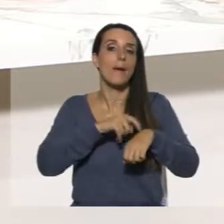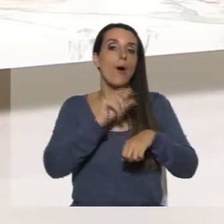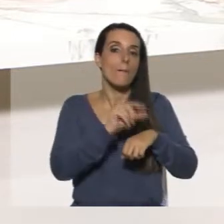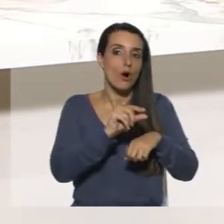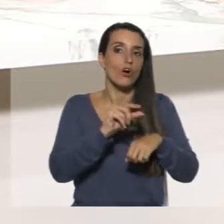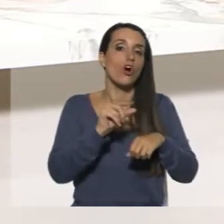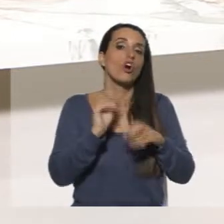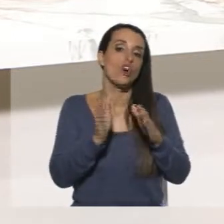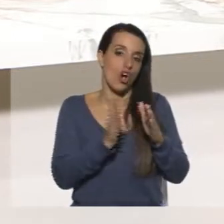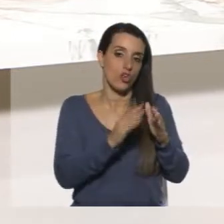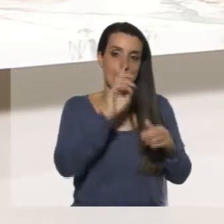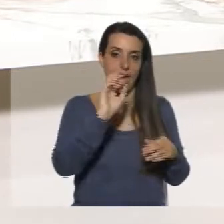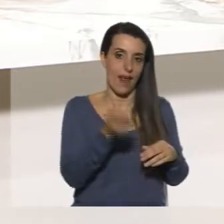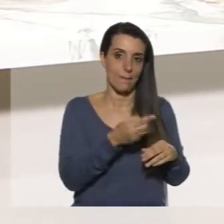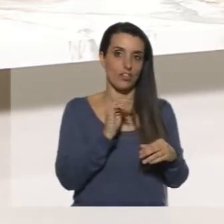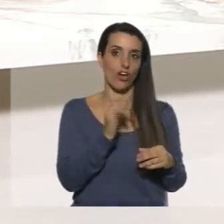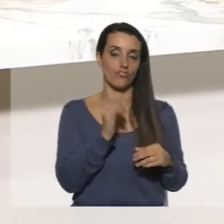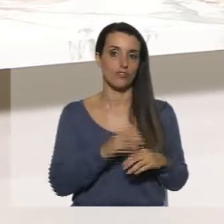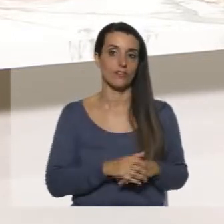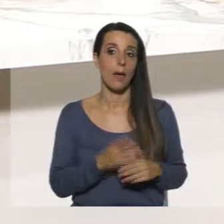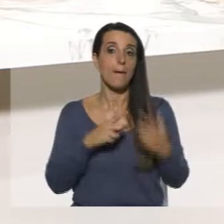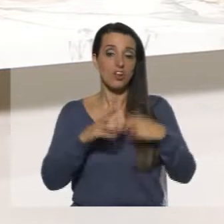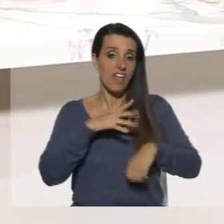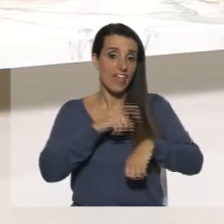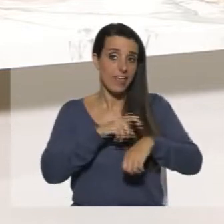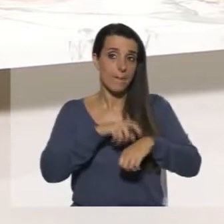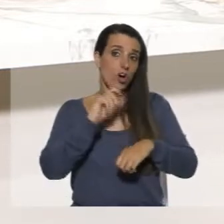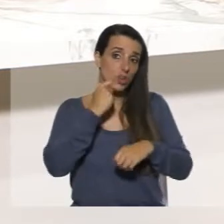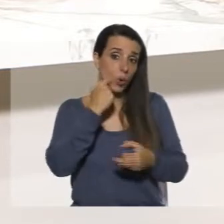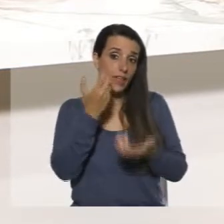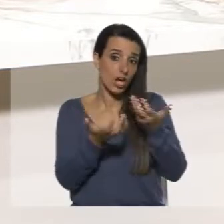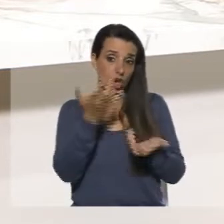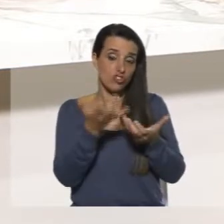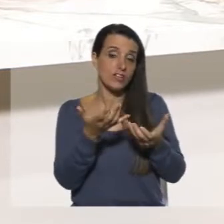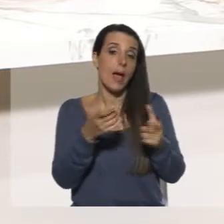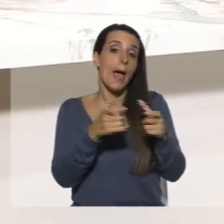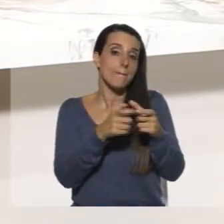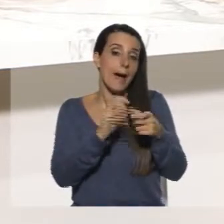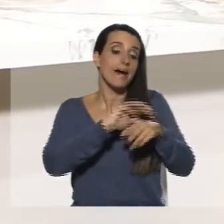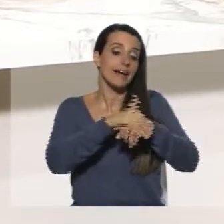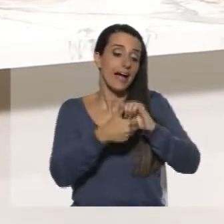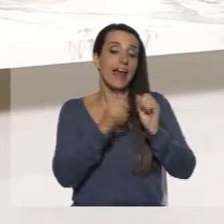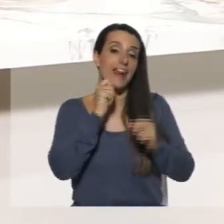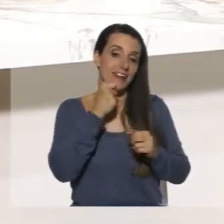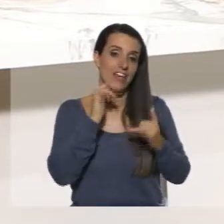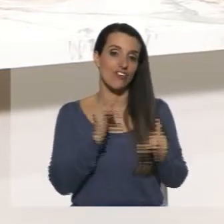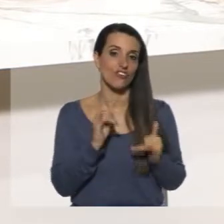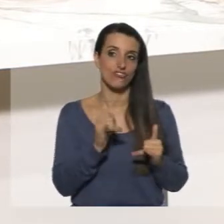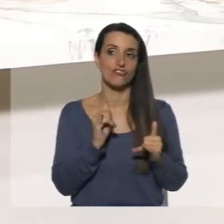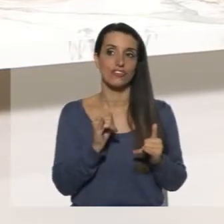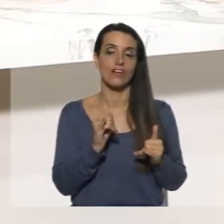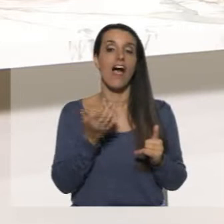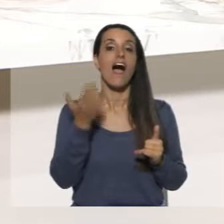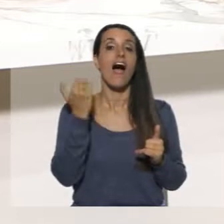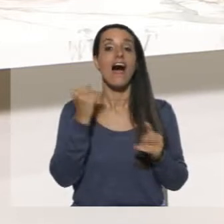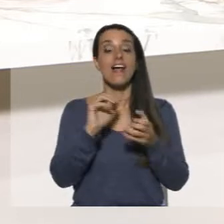con la papa cortada, te va a ganar en tiempo. Pero si tenés tiempo y te gusta estar en la cocina... Te va a quedar más rico. Te queda más sabroso. La papa antes